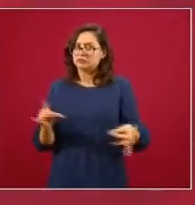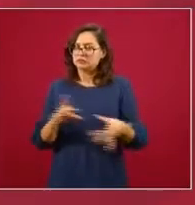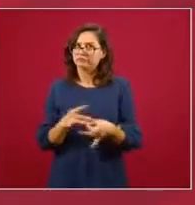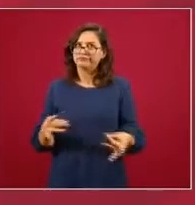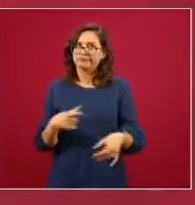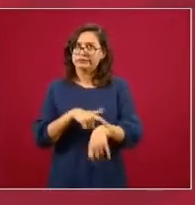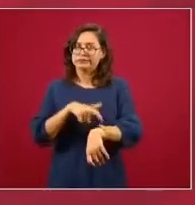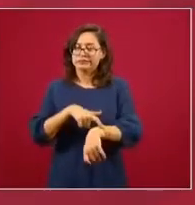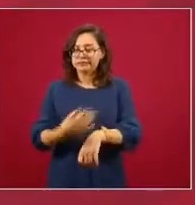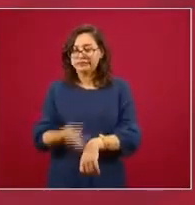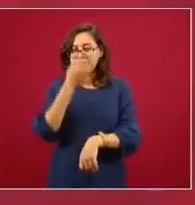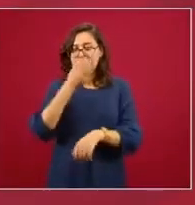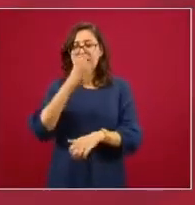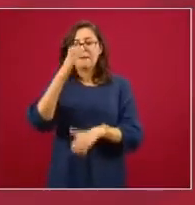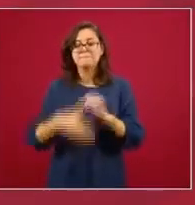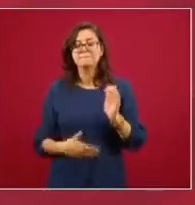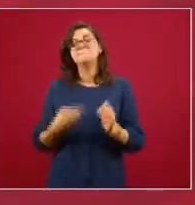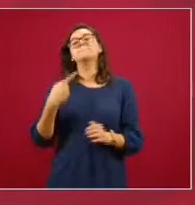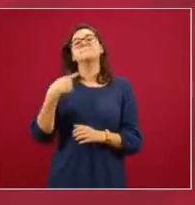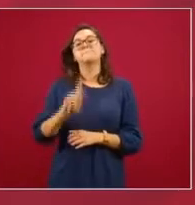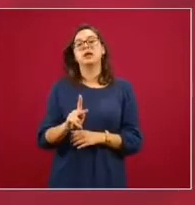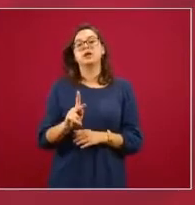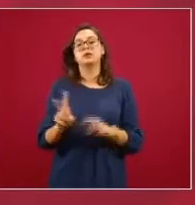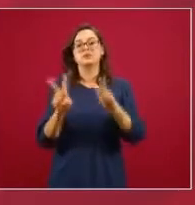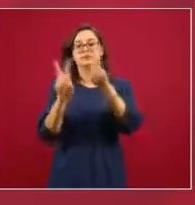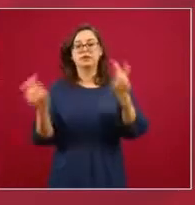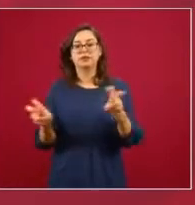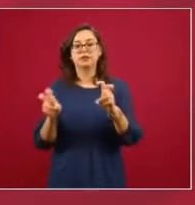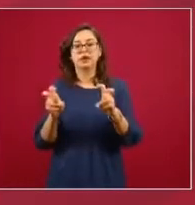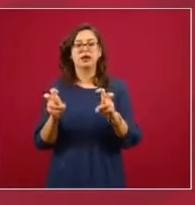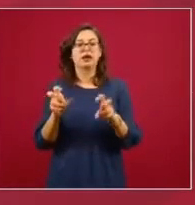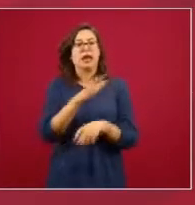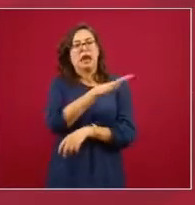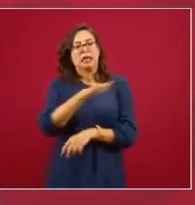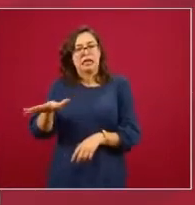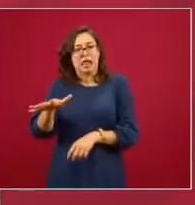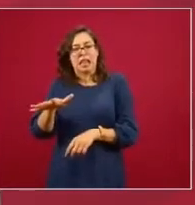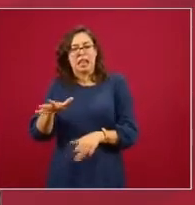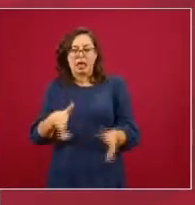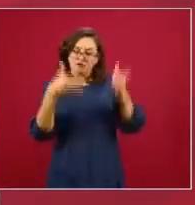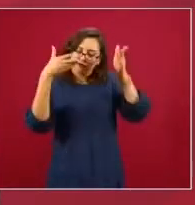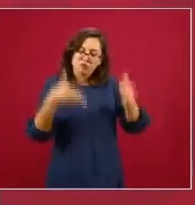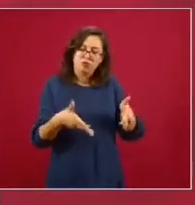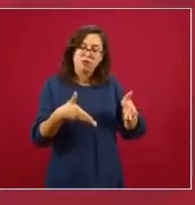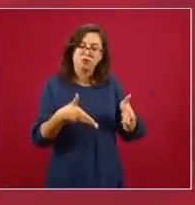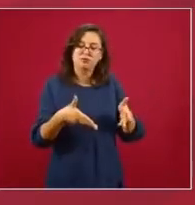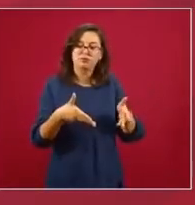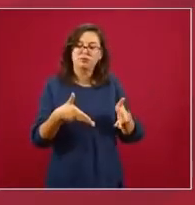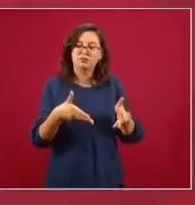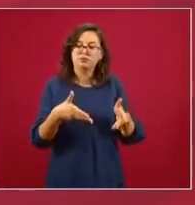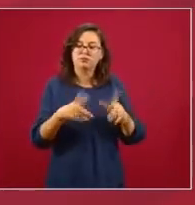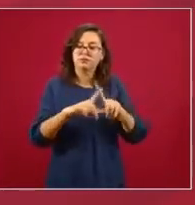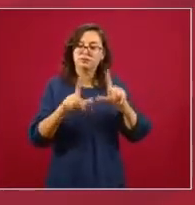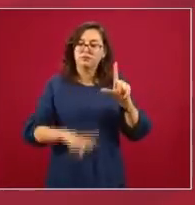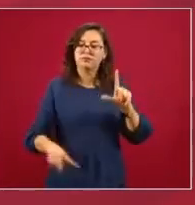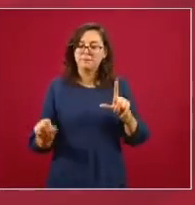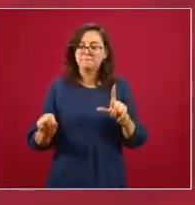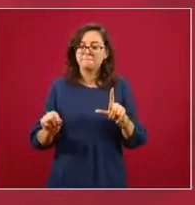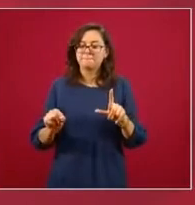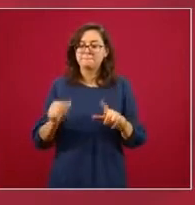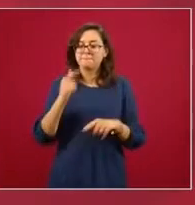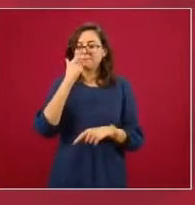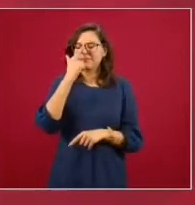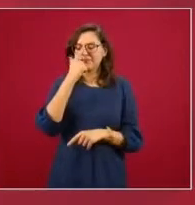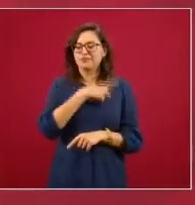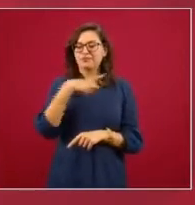pero ubicándola específicamente en el tema de COVID. Bueno, en términos generales y para recordatorio de todo México,